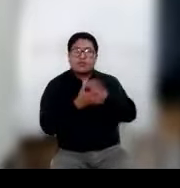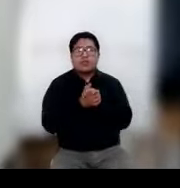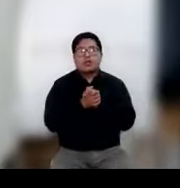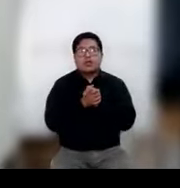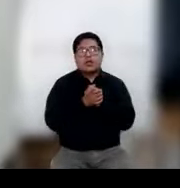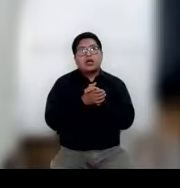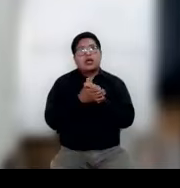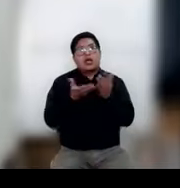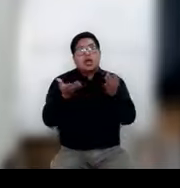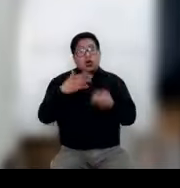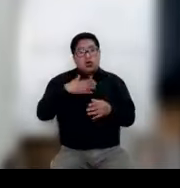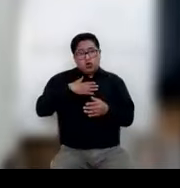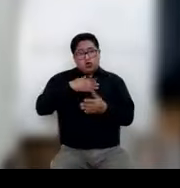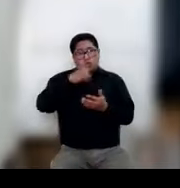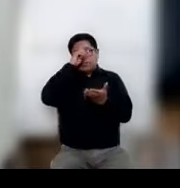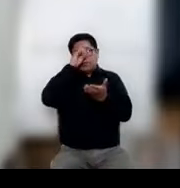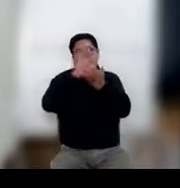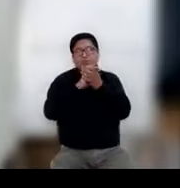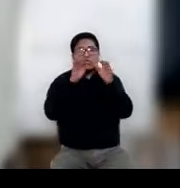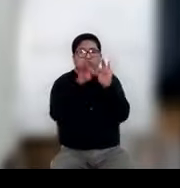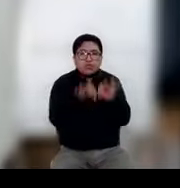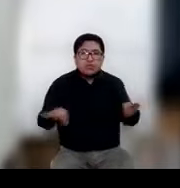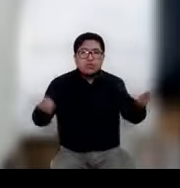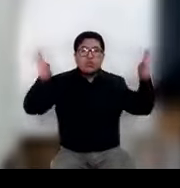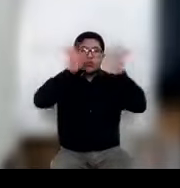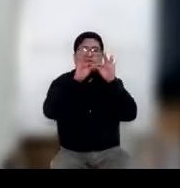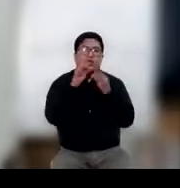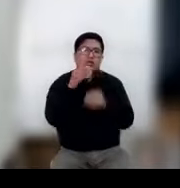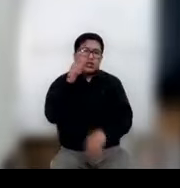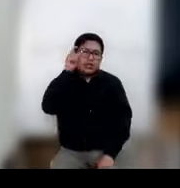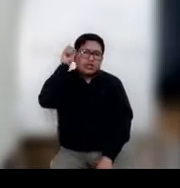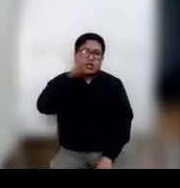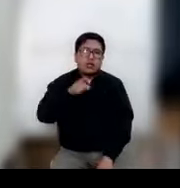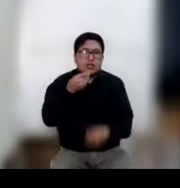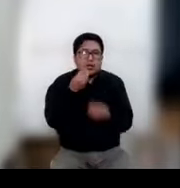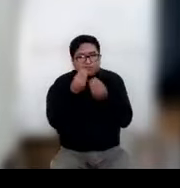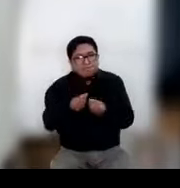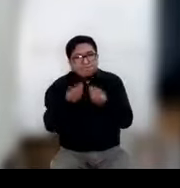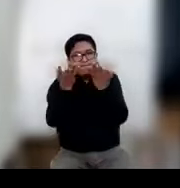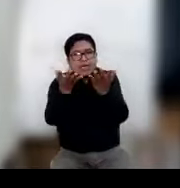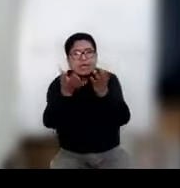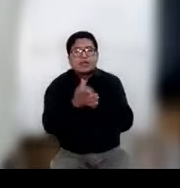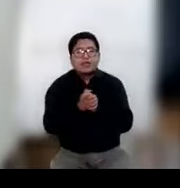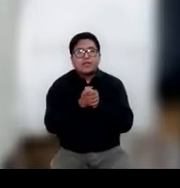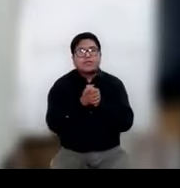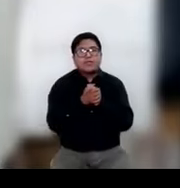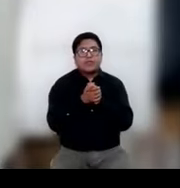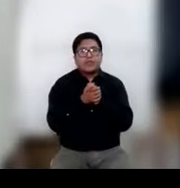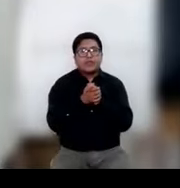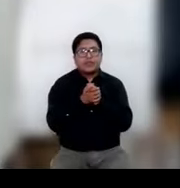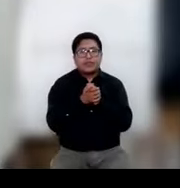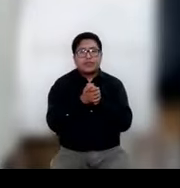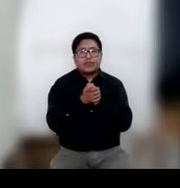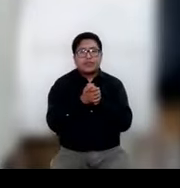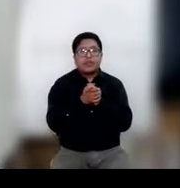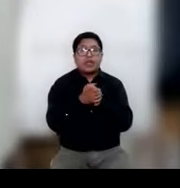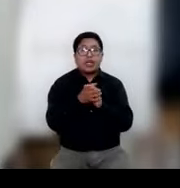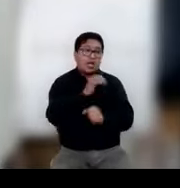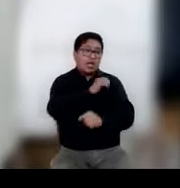yo creo que es importante manifestar qué las